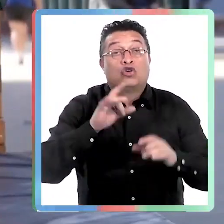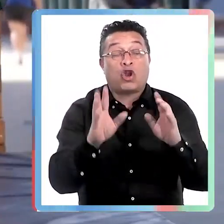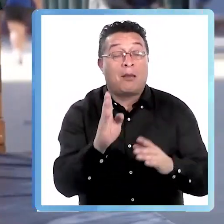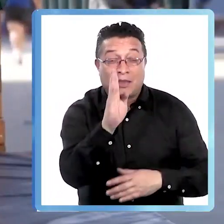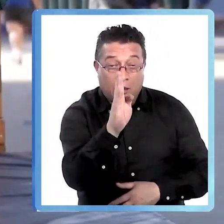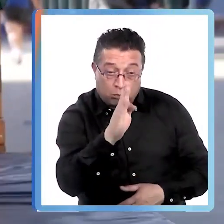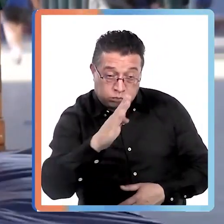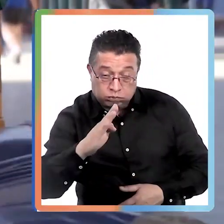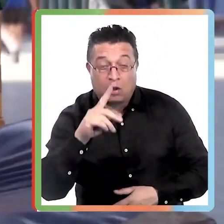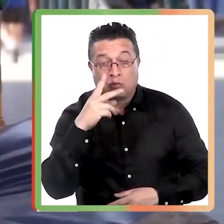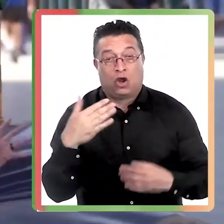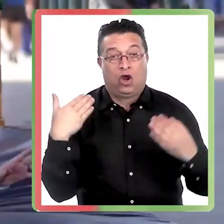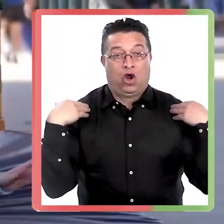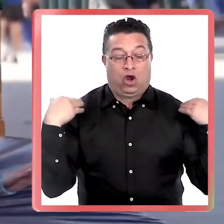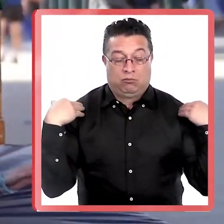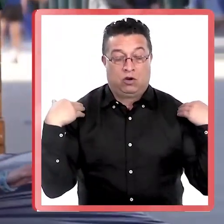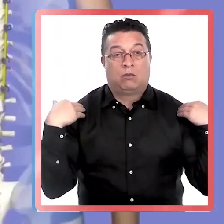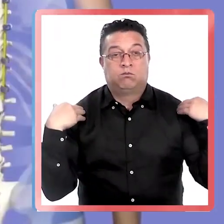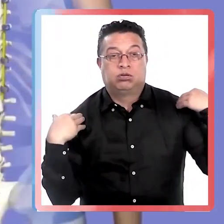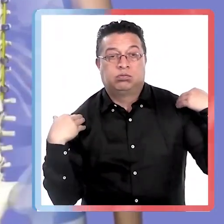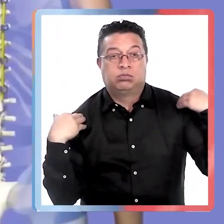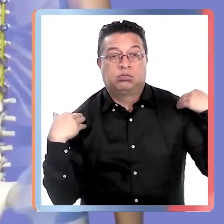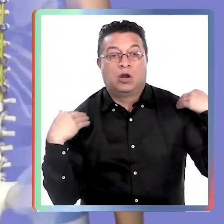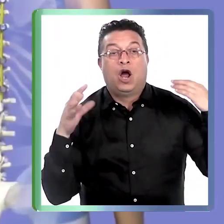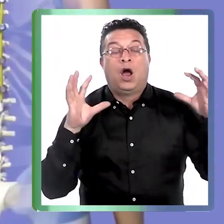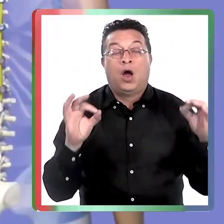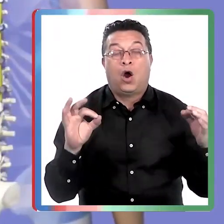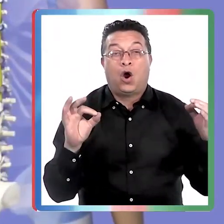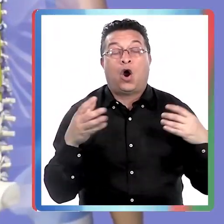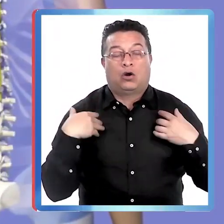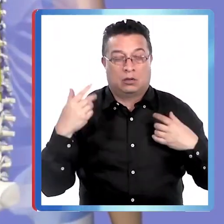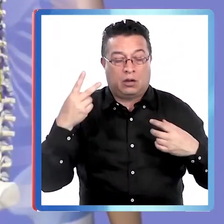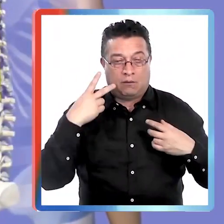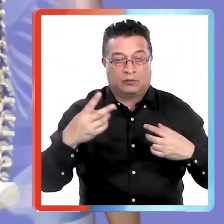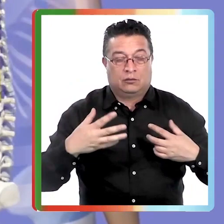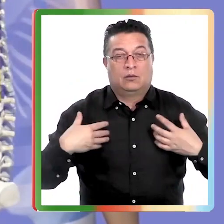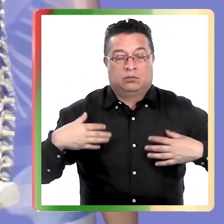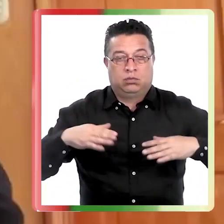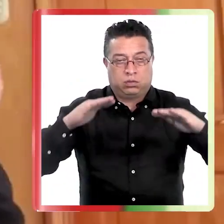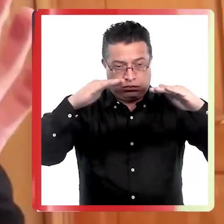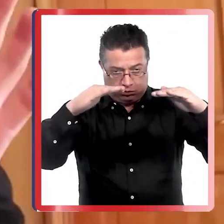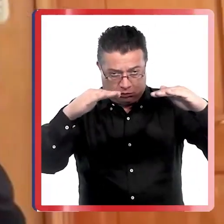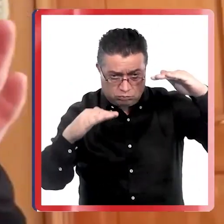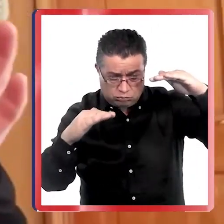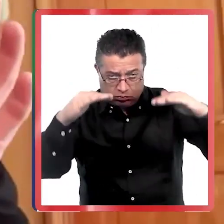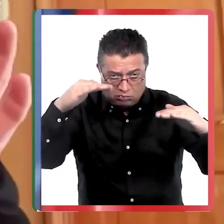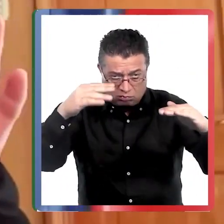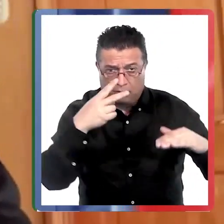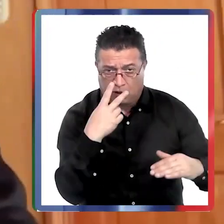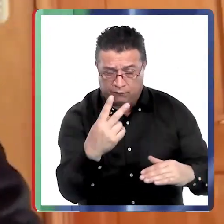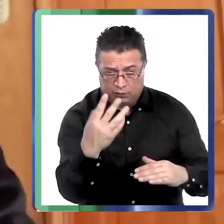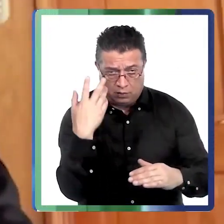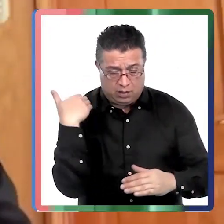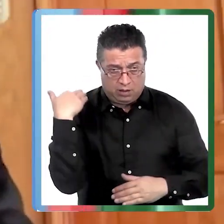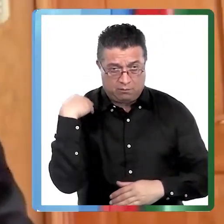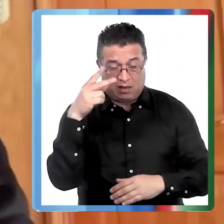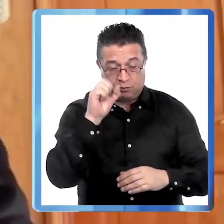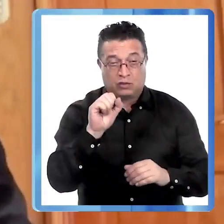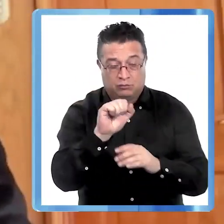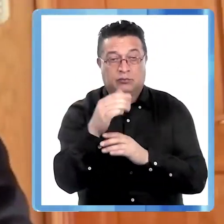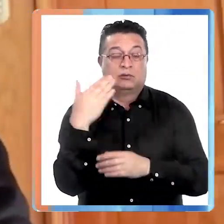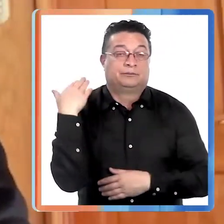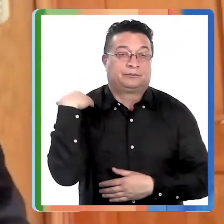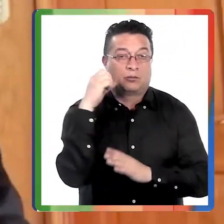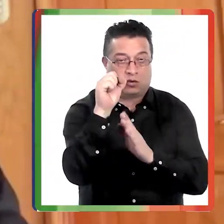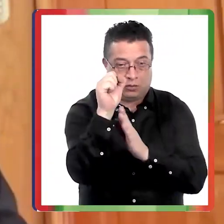la asimetría. Entonces los hombros, uno más abajo que el otro, las escápulas se ven un poquito asimétricas, se produce una